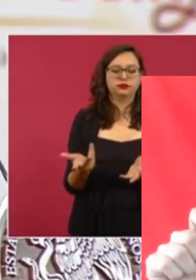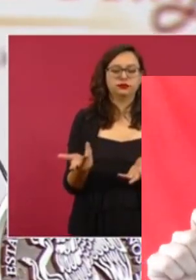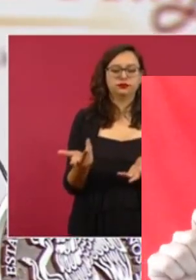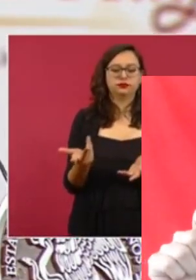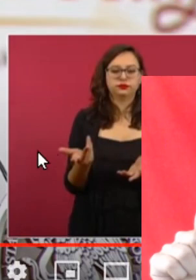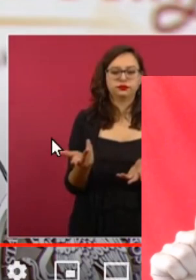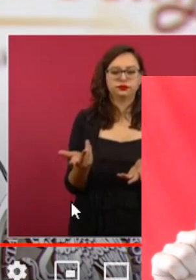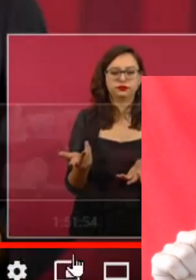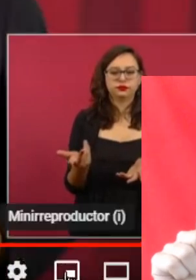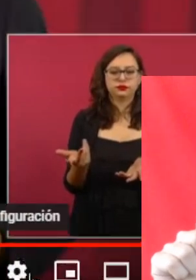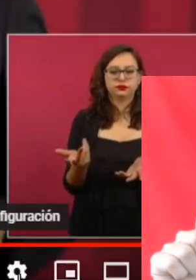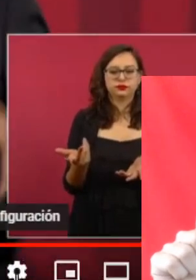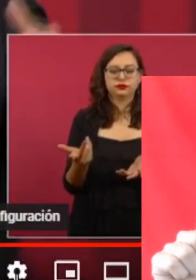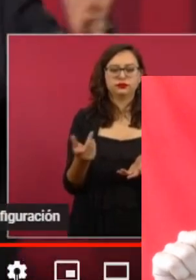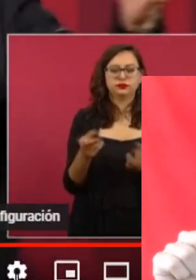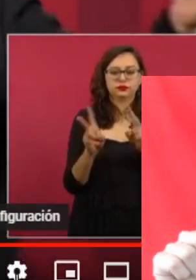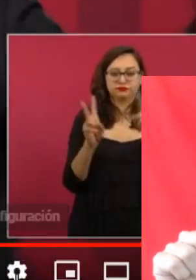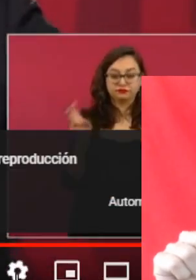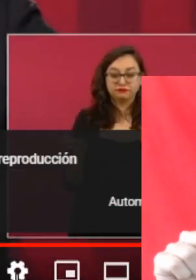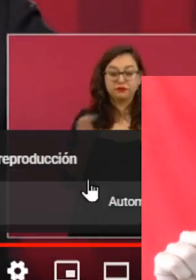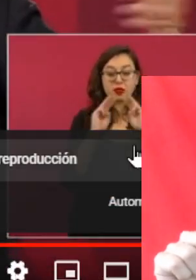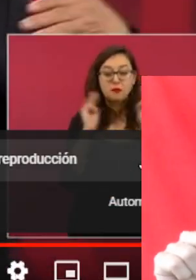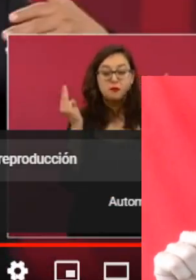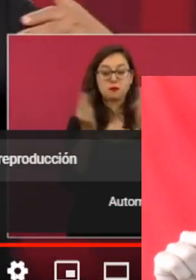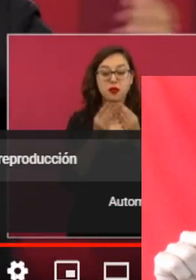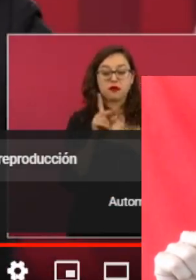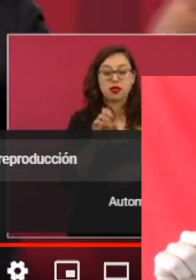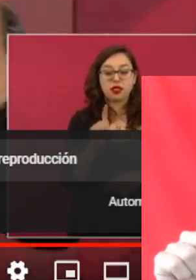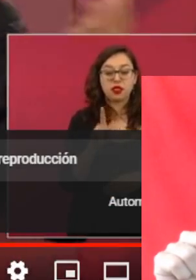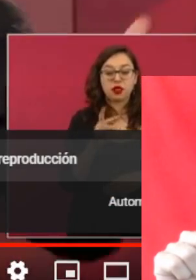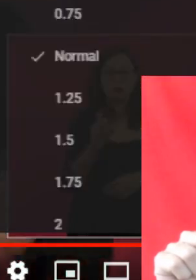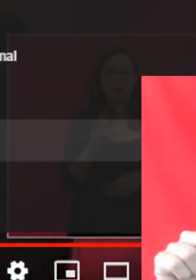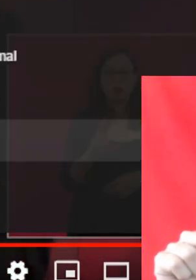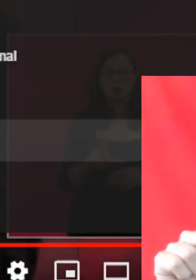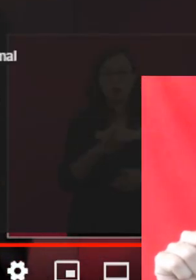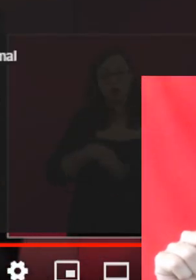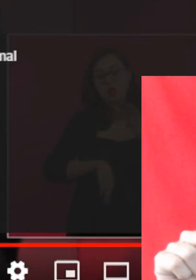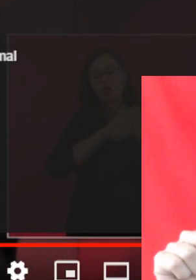de la mafia del poder, me insultan